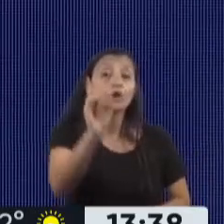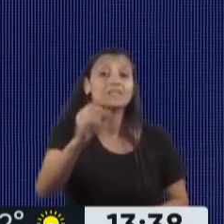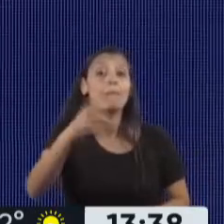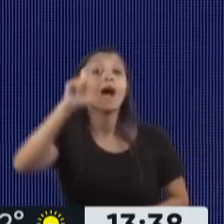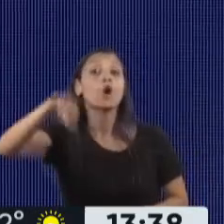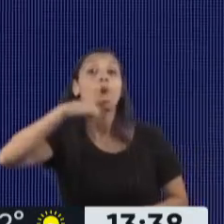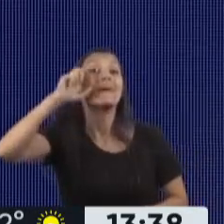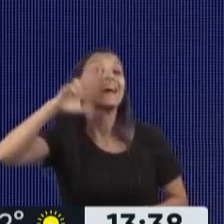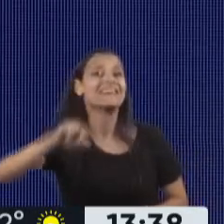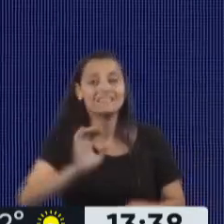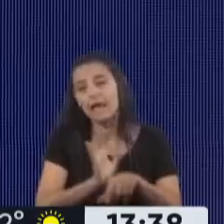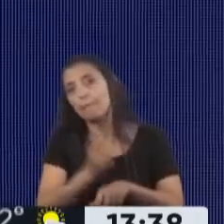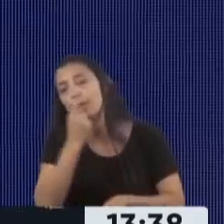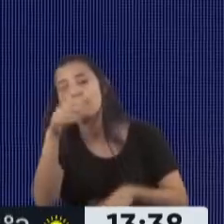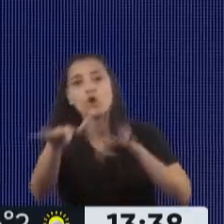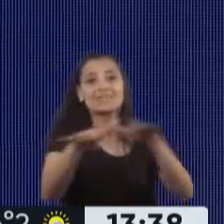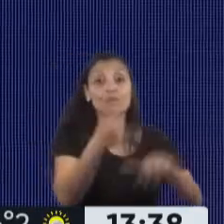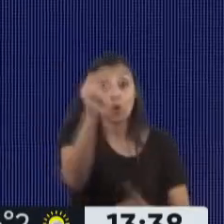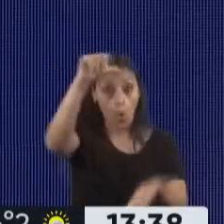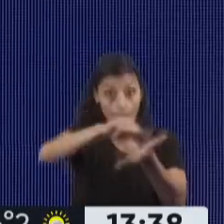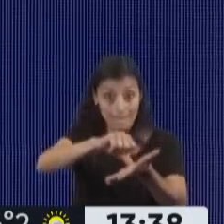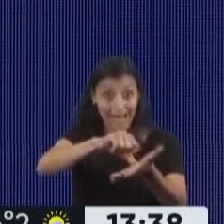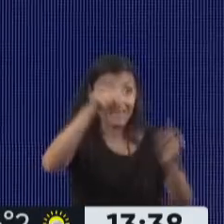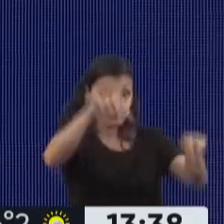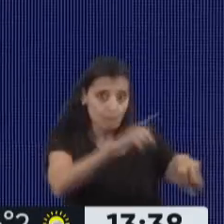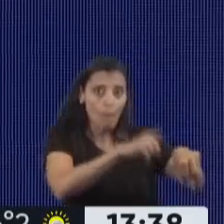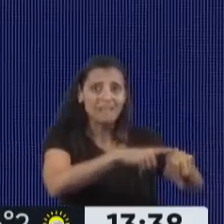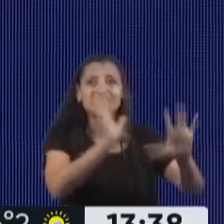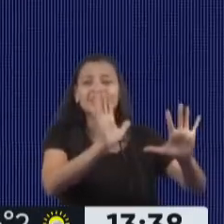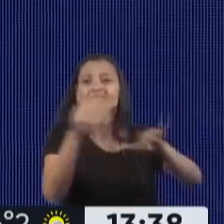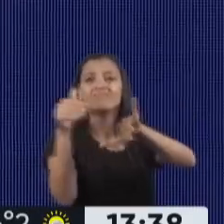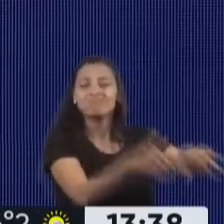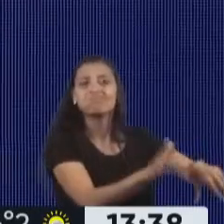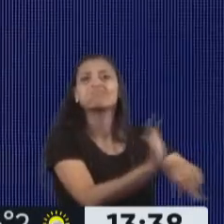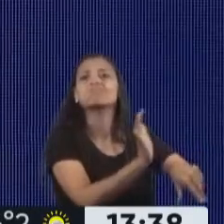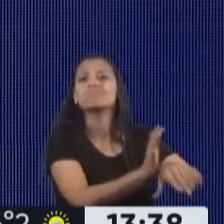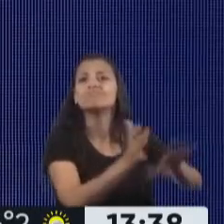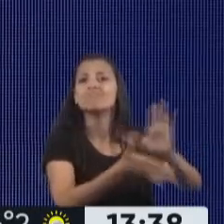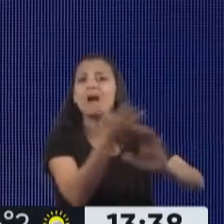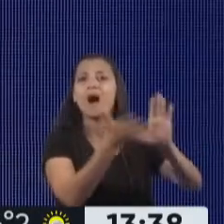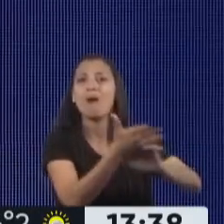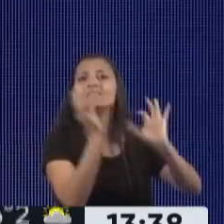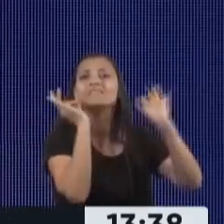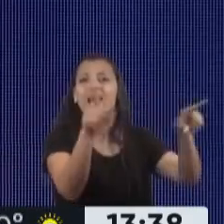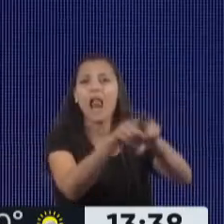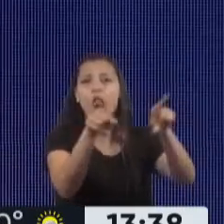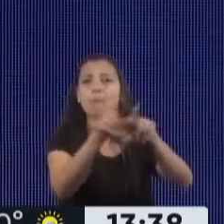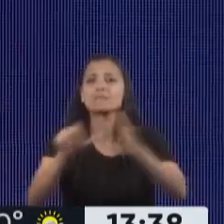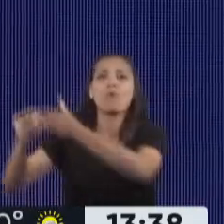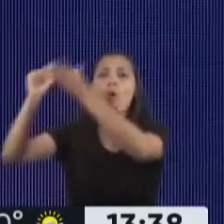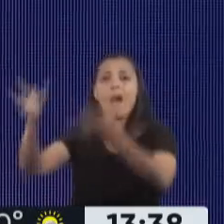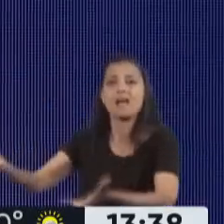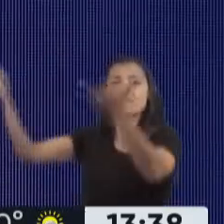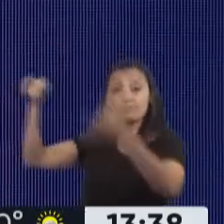es la situación bajo la cual un país que está rezagado alcanza a los países grandes. Es decir,